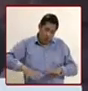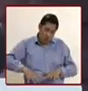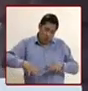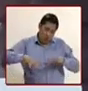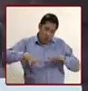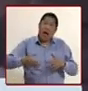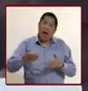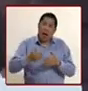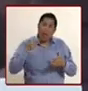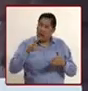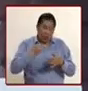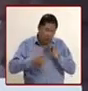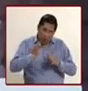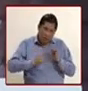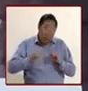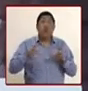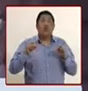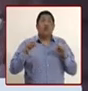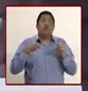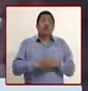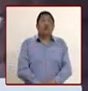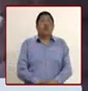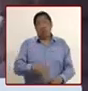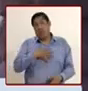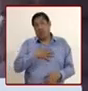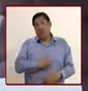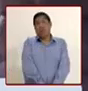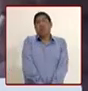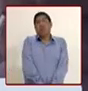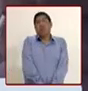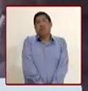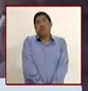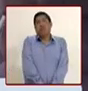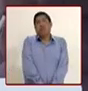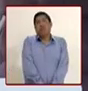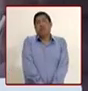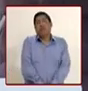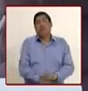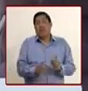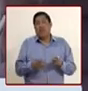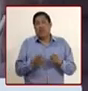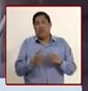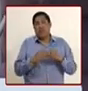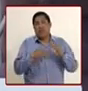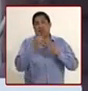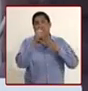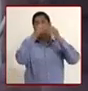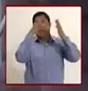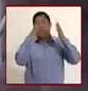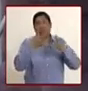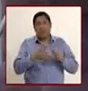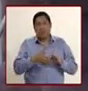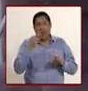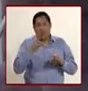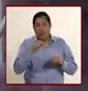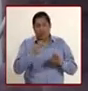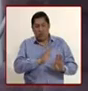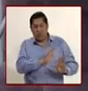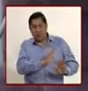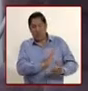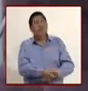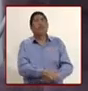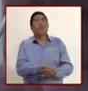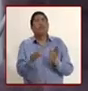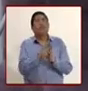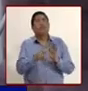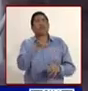caña, eso dicen entonces, no van a beber. Sí, no, yo de mi parte no caño así cuando hago así, cuando estoy saliendo, ¿no? No es